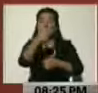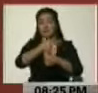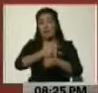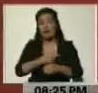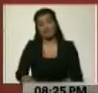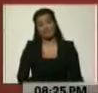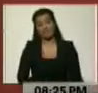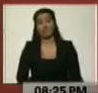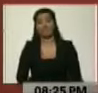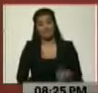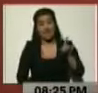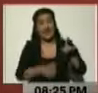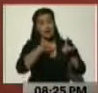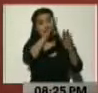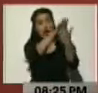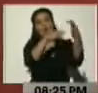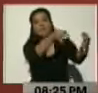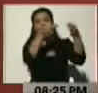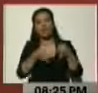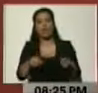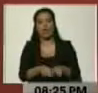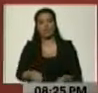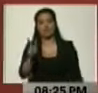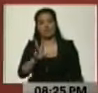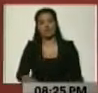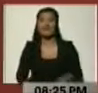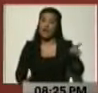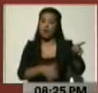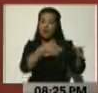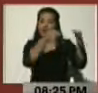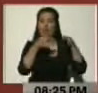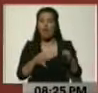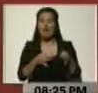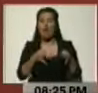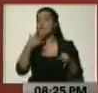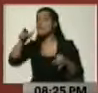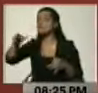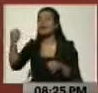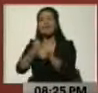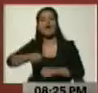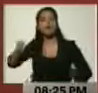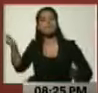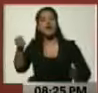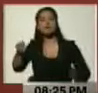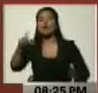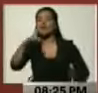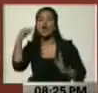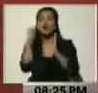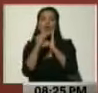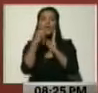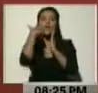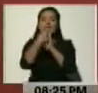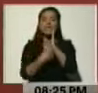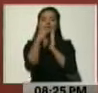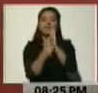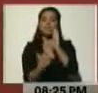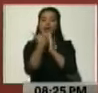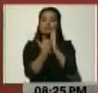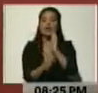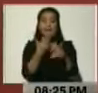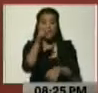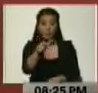aquí? Para que nos persigan a todos nosotros. Todos los que trabajan en el Mazo Dando están en la lista. ¿Ustedes sabían?